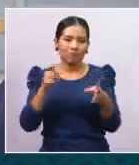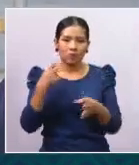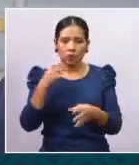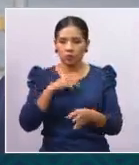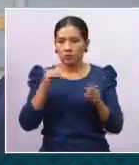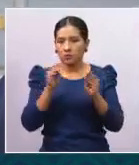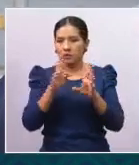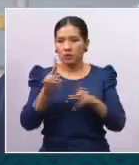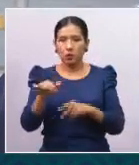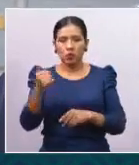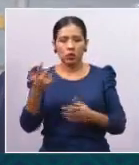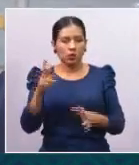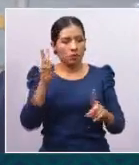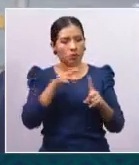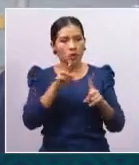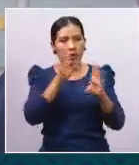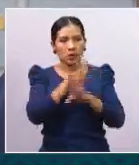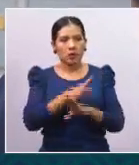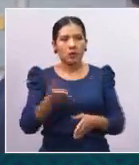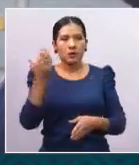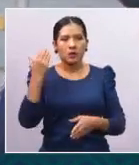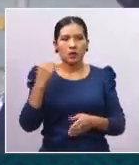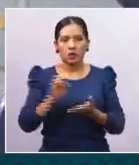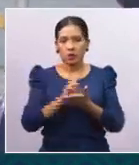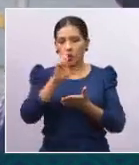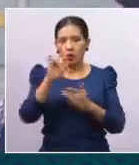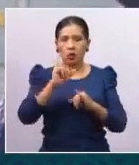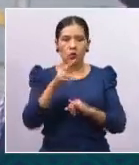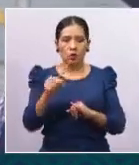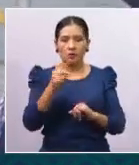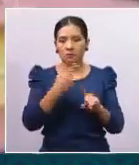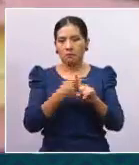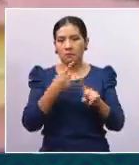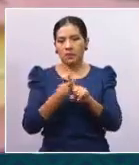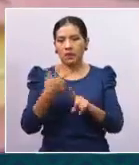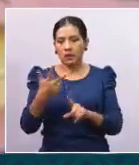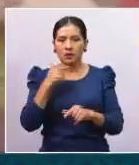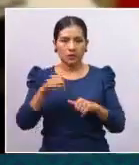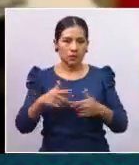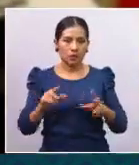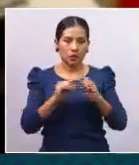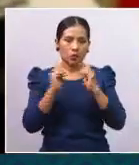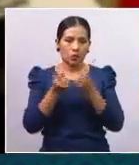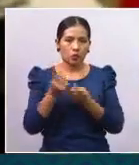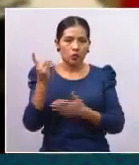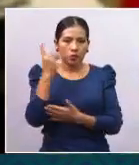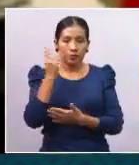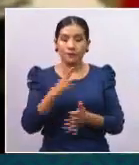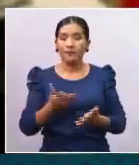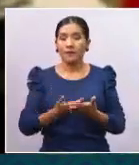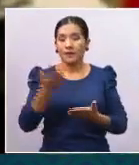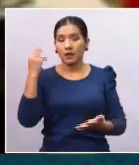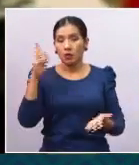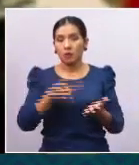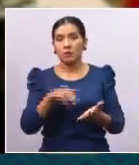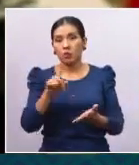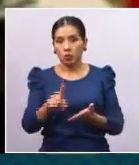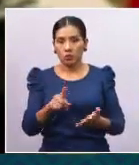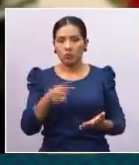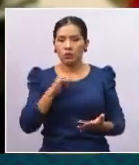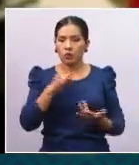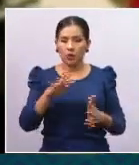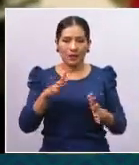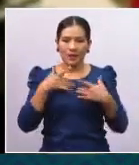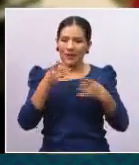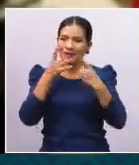personas que abusaron de niños en el Colegio Juan 23 y en otras entidades educativas de la Compañía de Jesús en Bolivia. El año 2001, si ellos hubieran hecho caso a mi